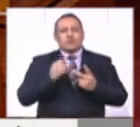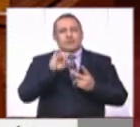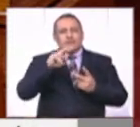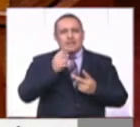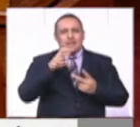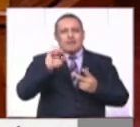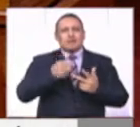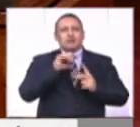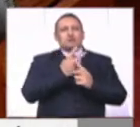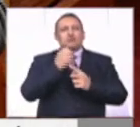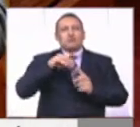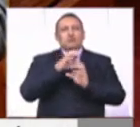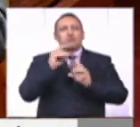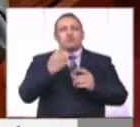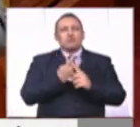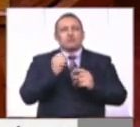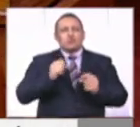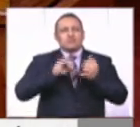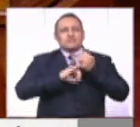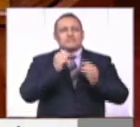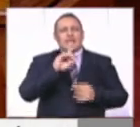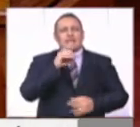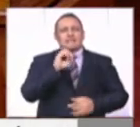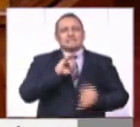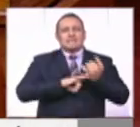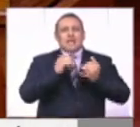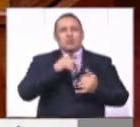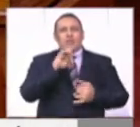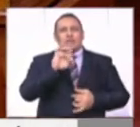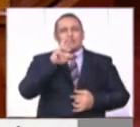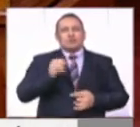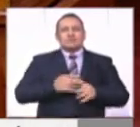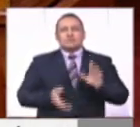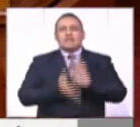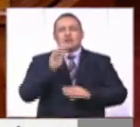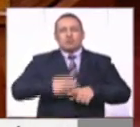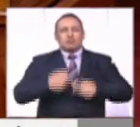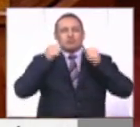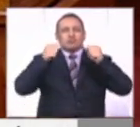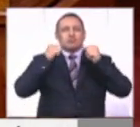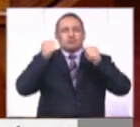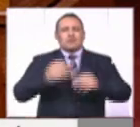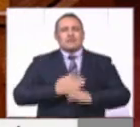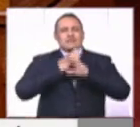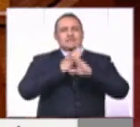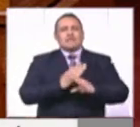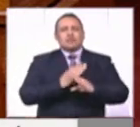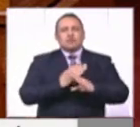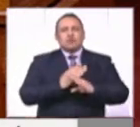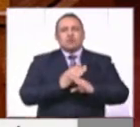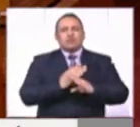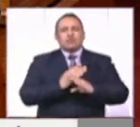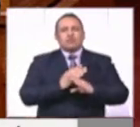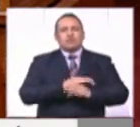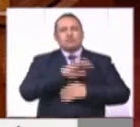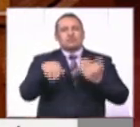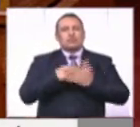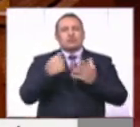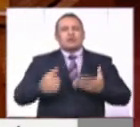yunguyo desaguadero salieron a una movilización señor presidente rechazando